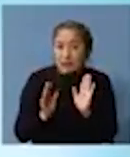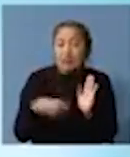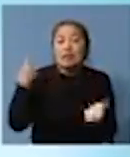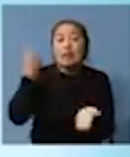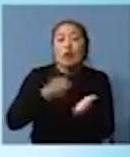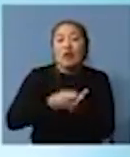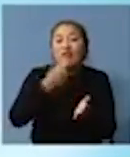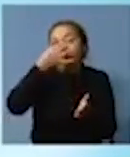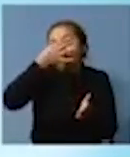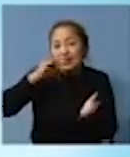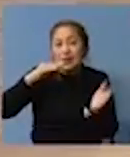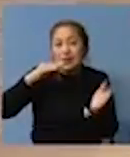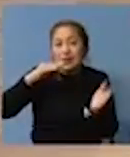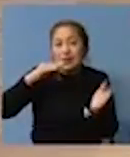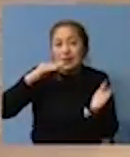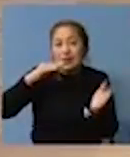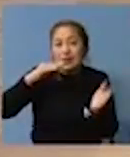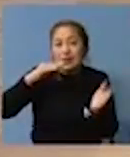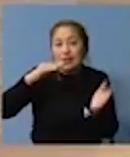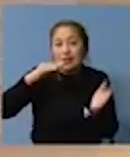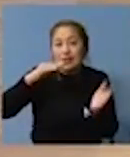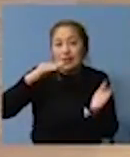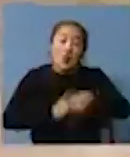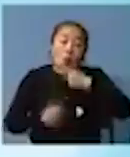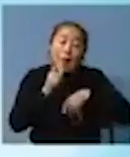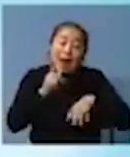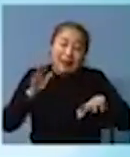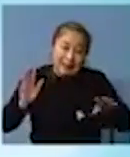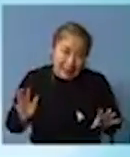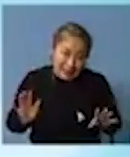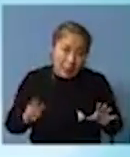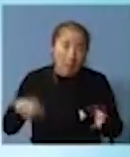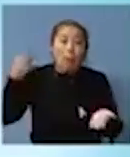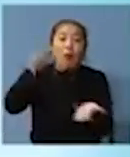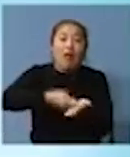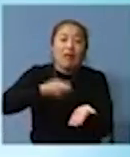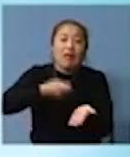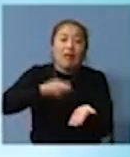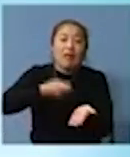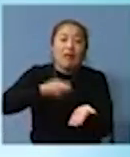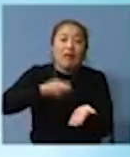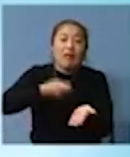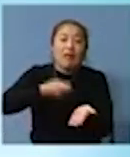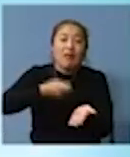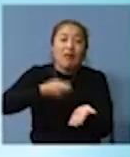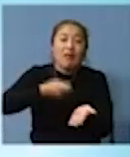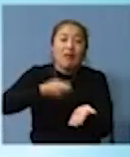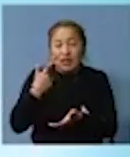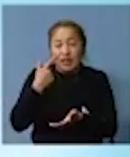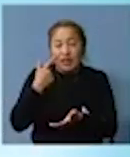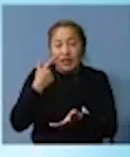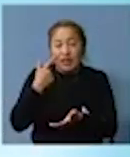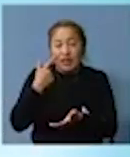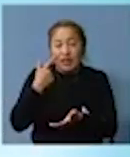que ponga 20 millones de pesos. Así se negocian los cargos aparentemente, ¿no es cierto? Poniendo plata, que no, obviamente